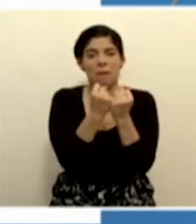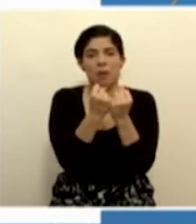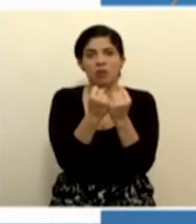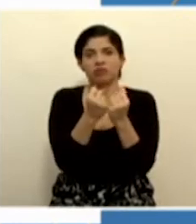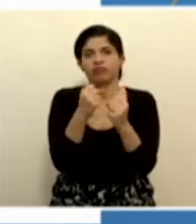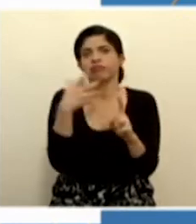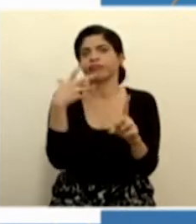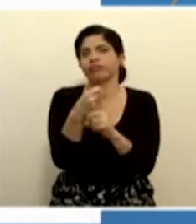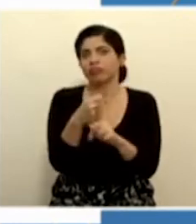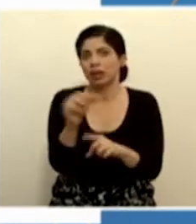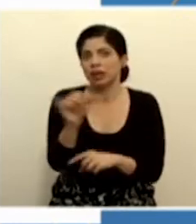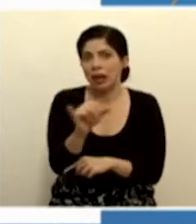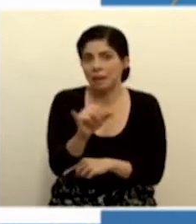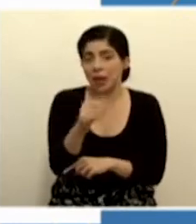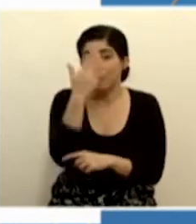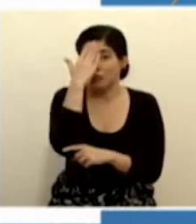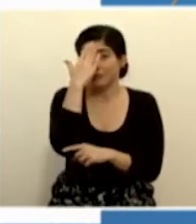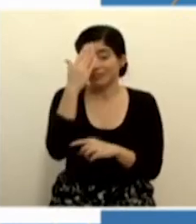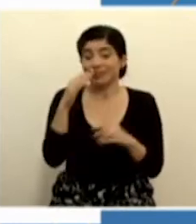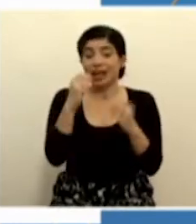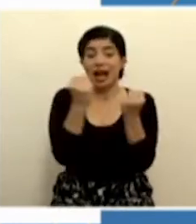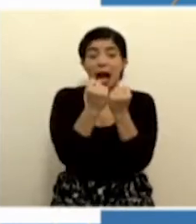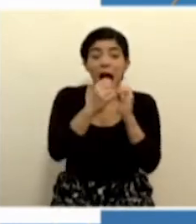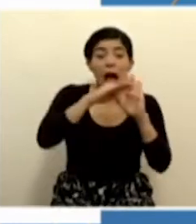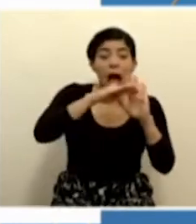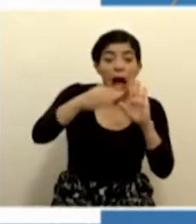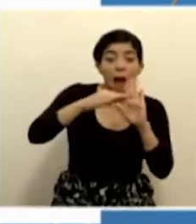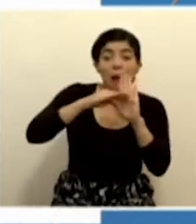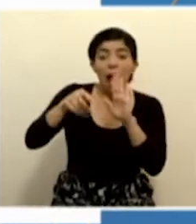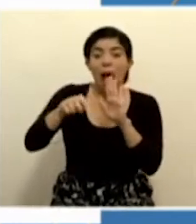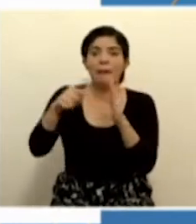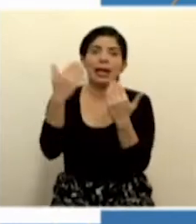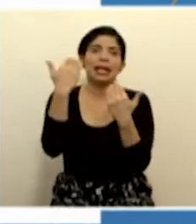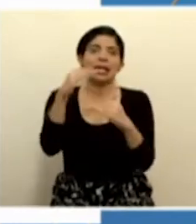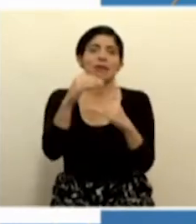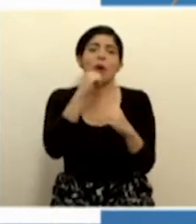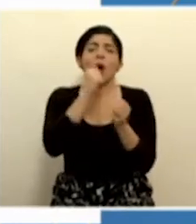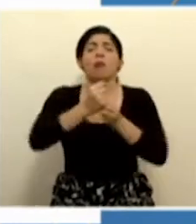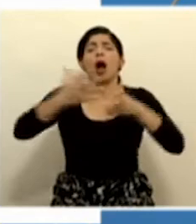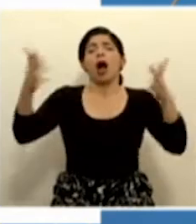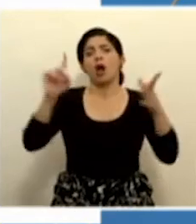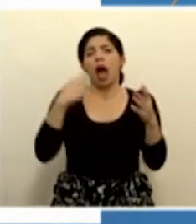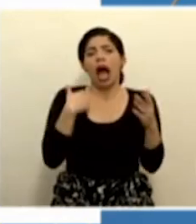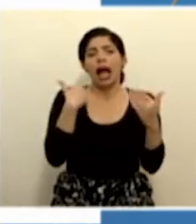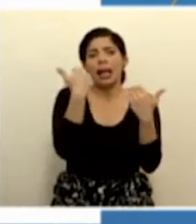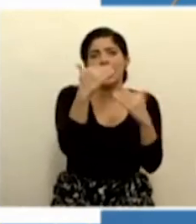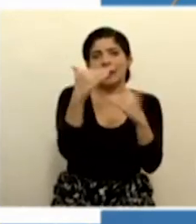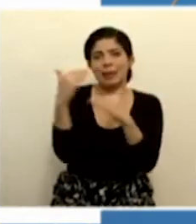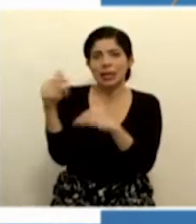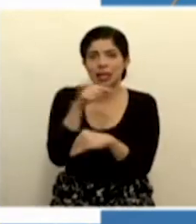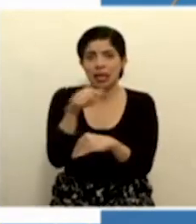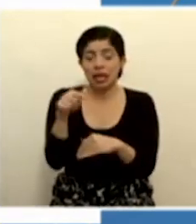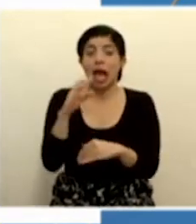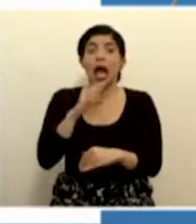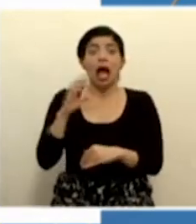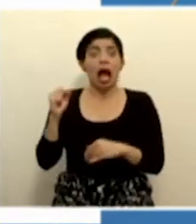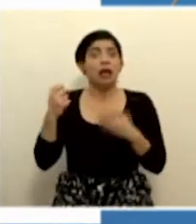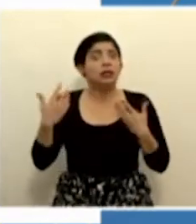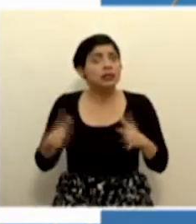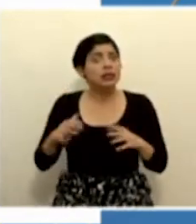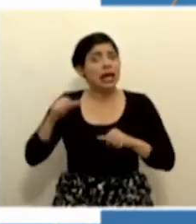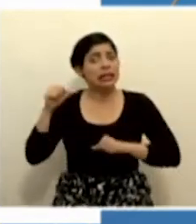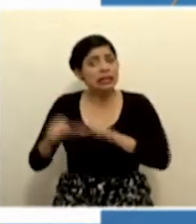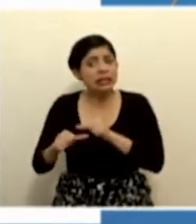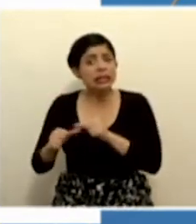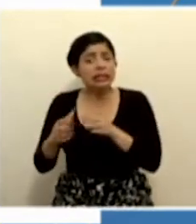es una ocupación que es limitada a pesar de que la institución la caja costarricense de seguro social ha hecho un montón de medidas